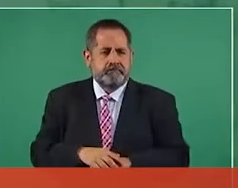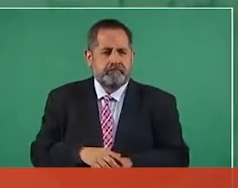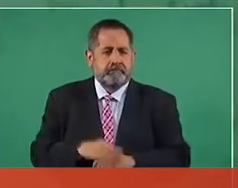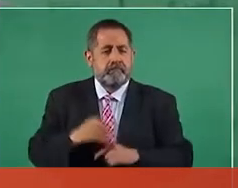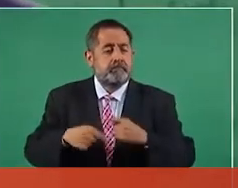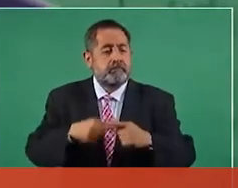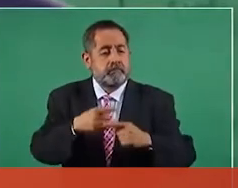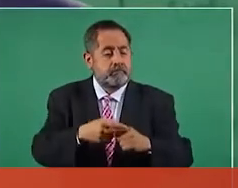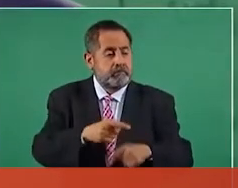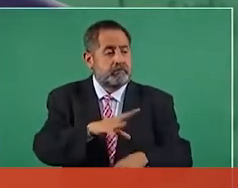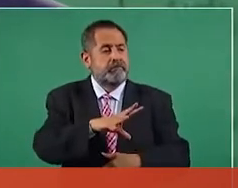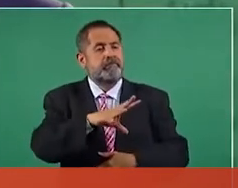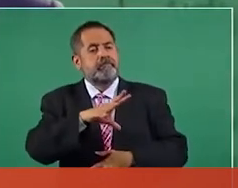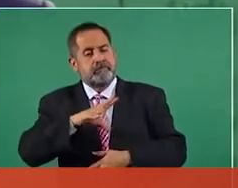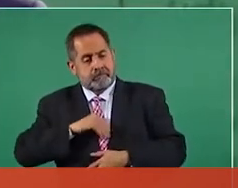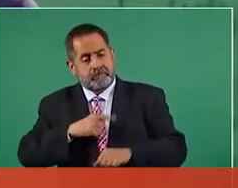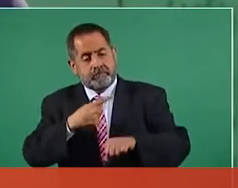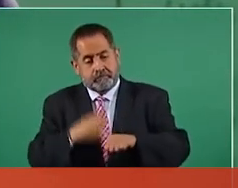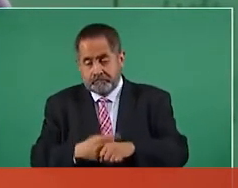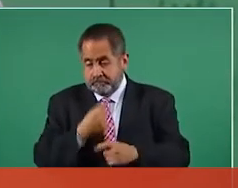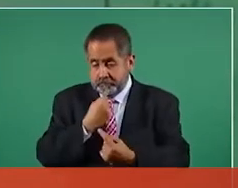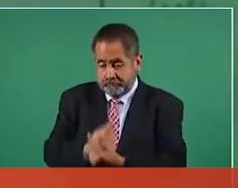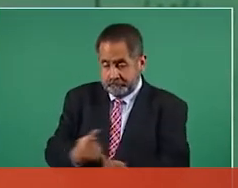y se contagian los nietos